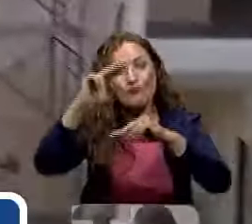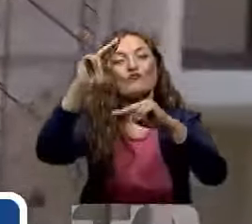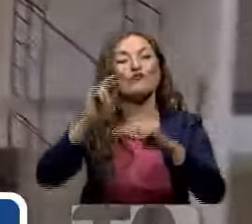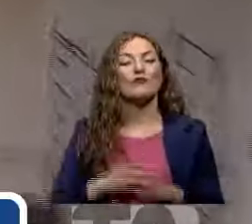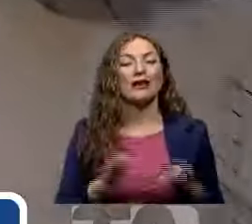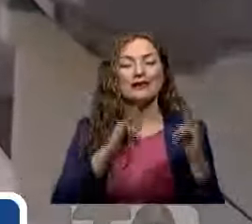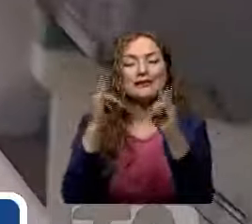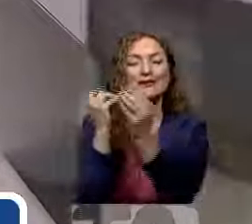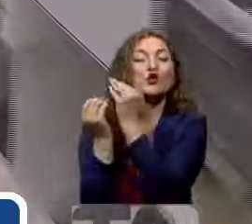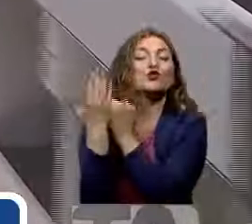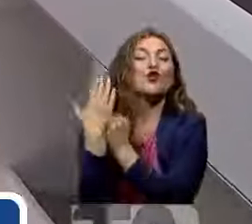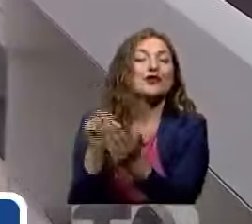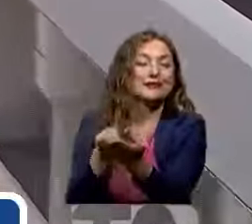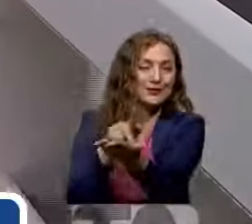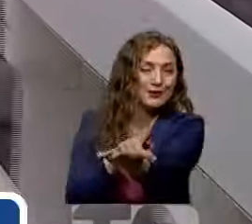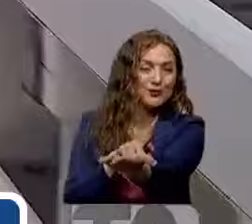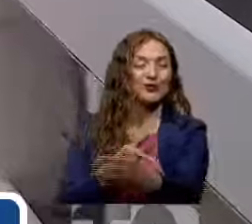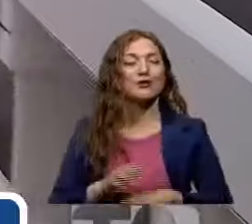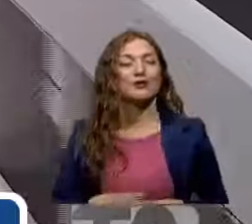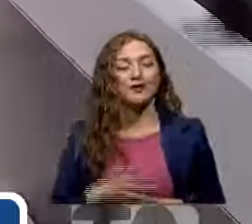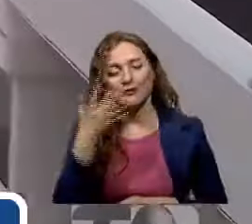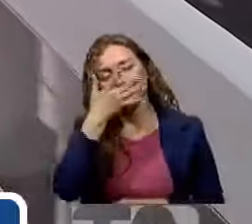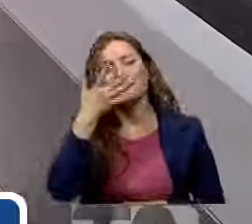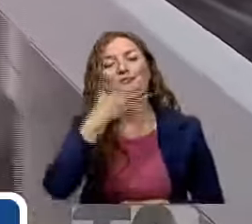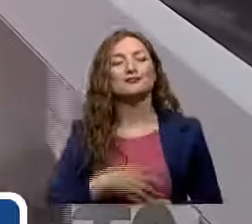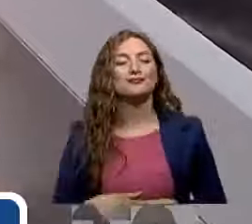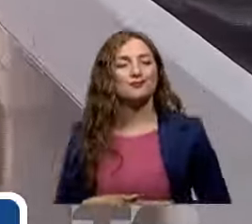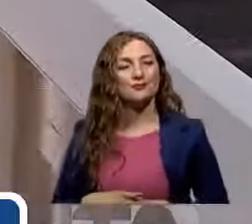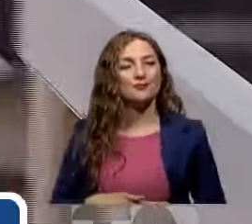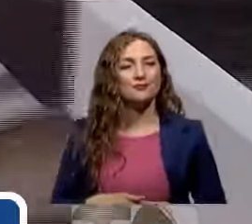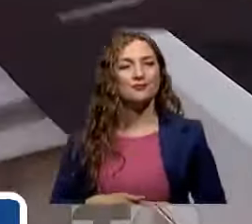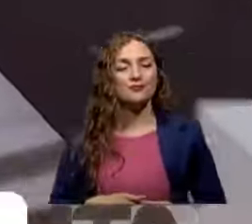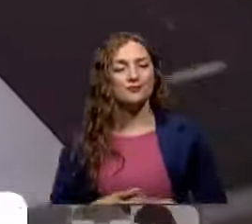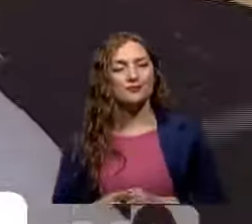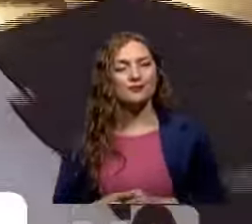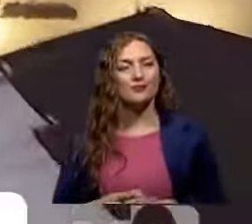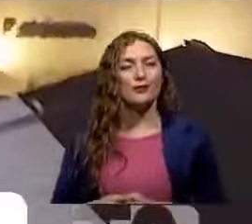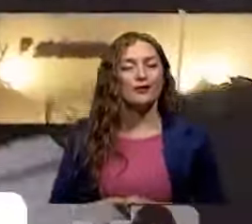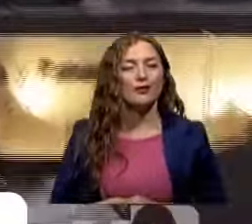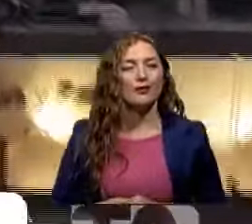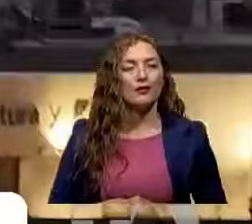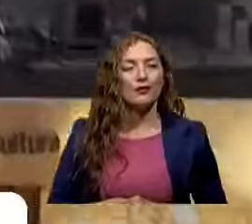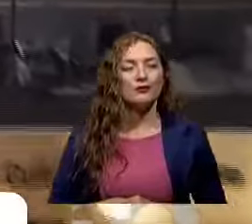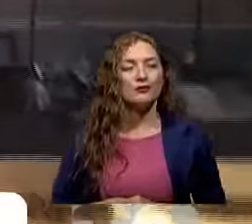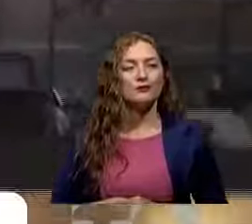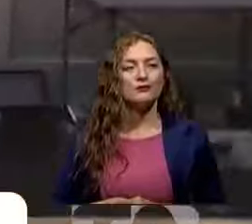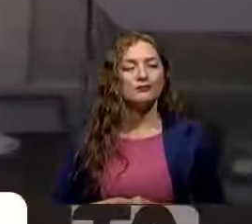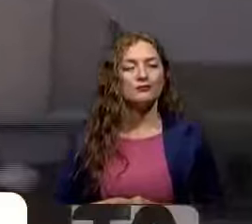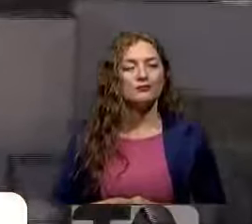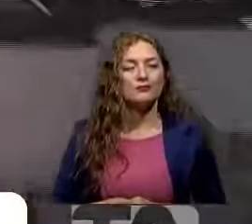rica historia y tradiciones de Esmeraldas. Ven, conoce Esmeraldas.